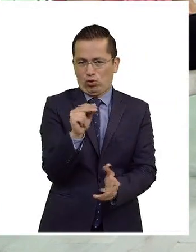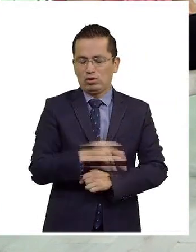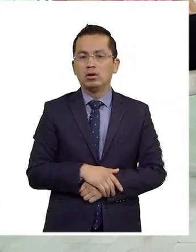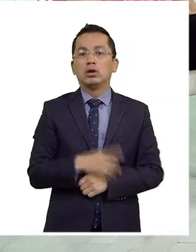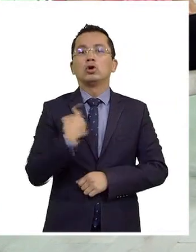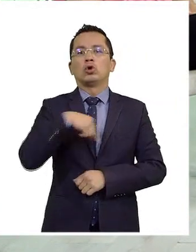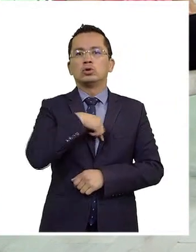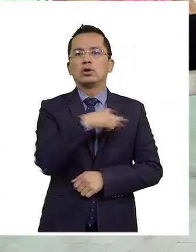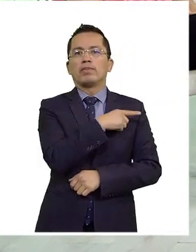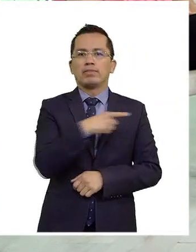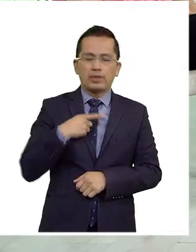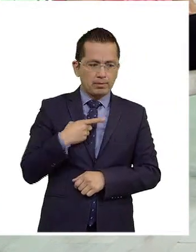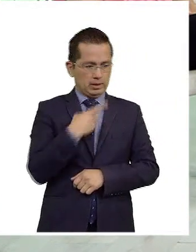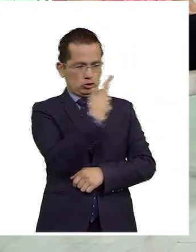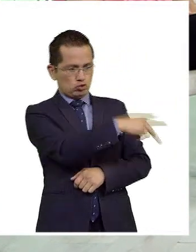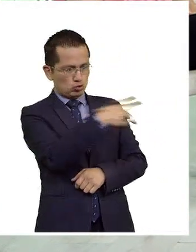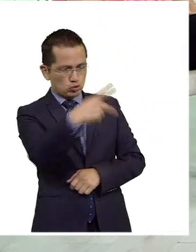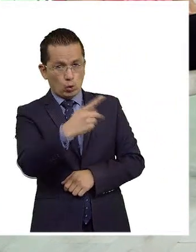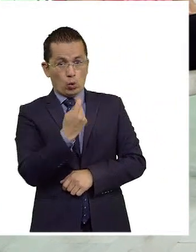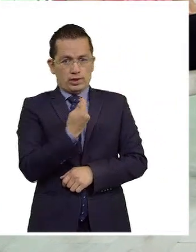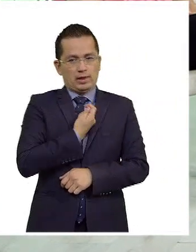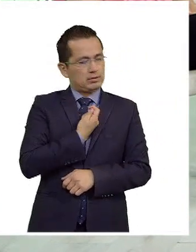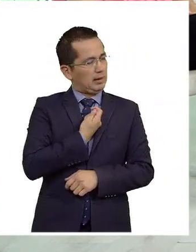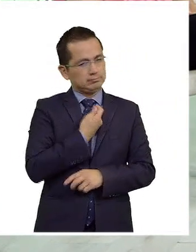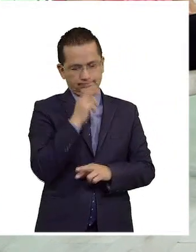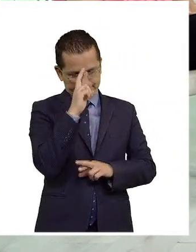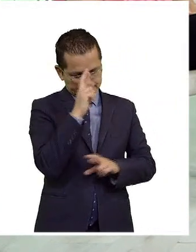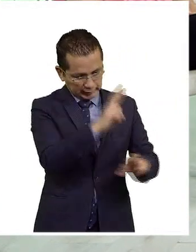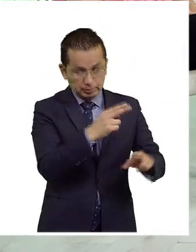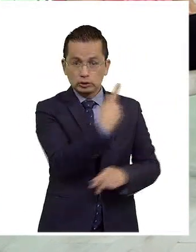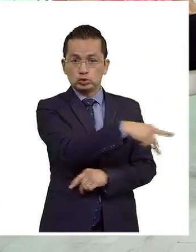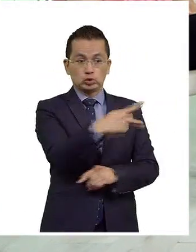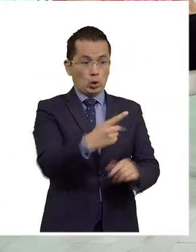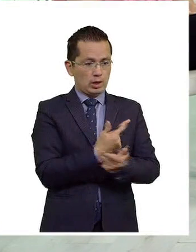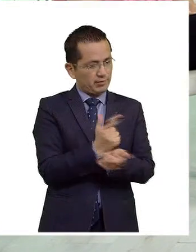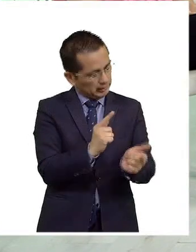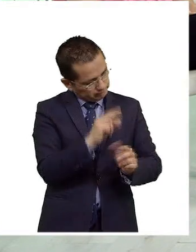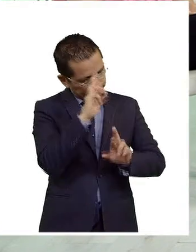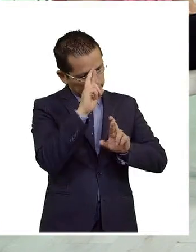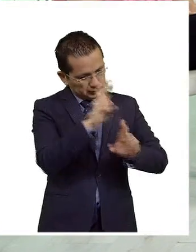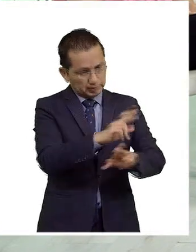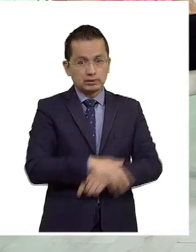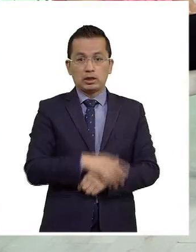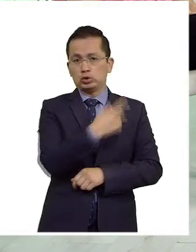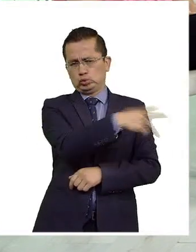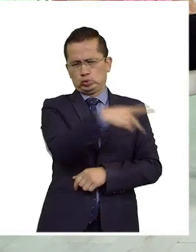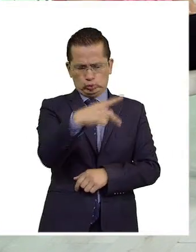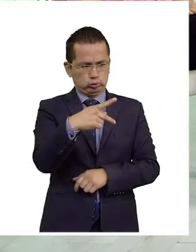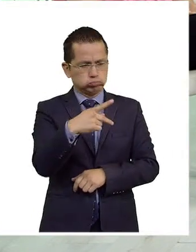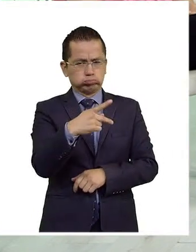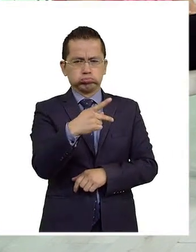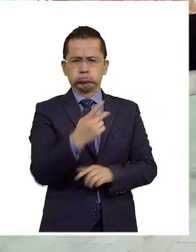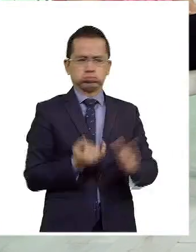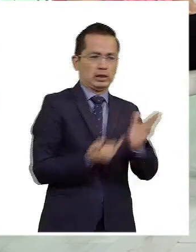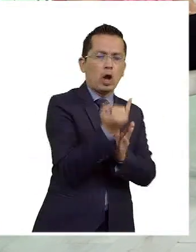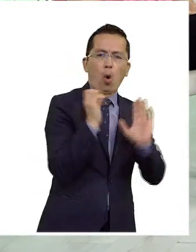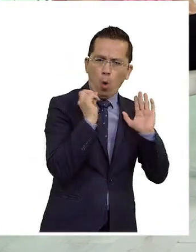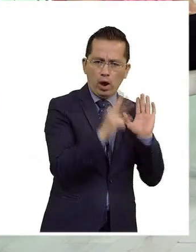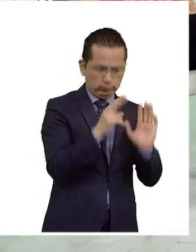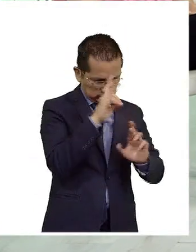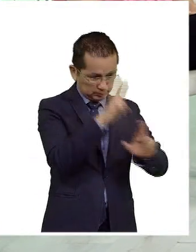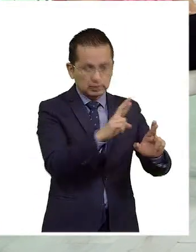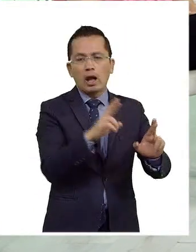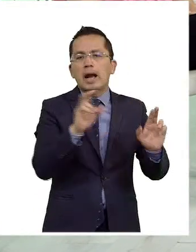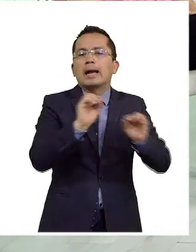que respetarles en su identidad, en su libertad, en su autodeterminación, por supuesto, cuidando su interés superior, pero tampoco podemos tomar las